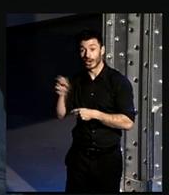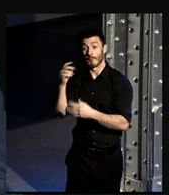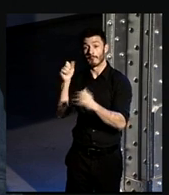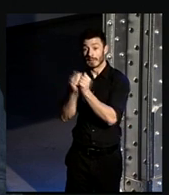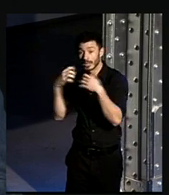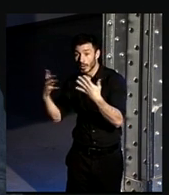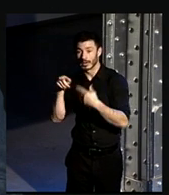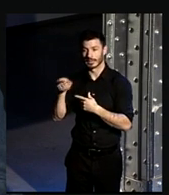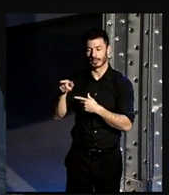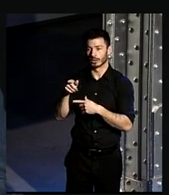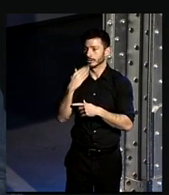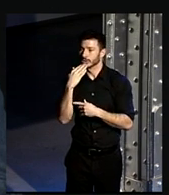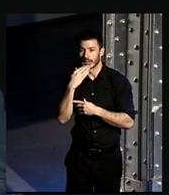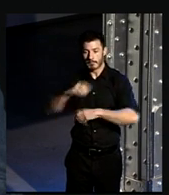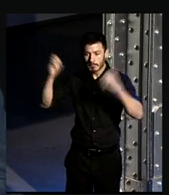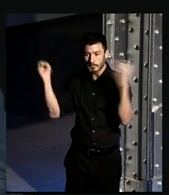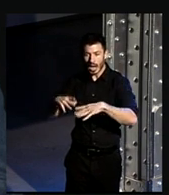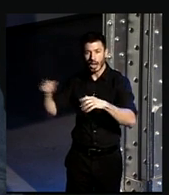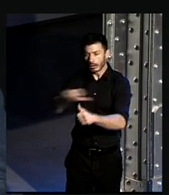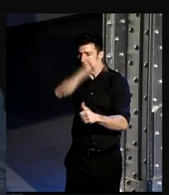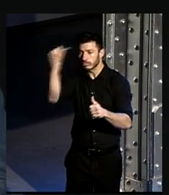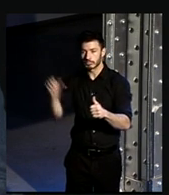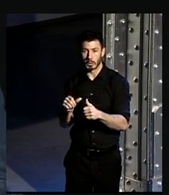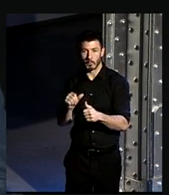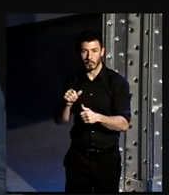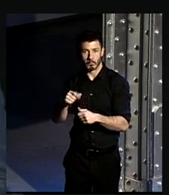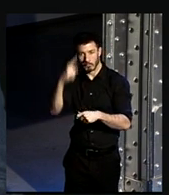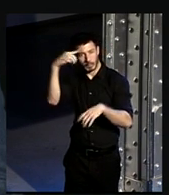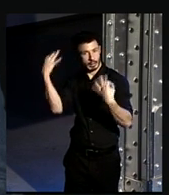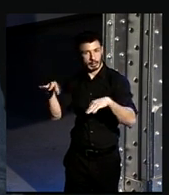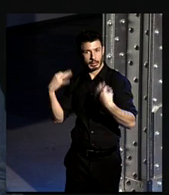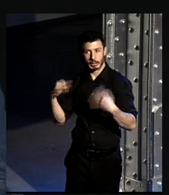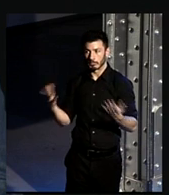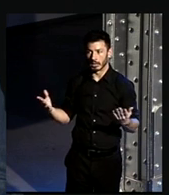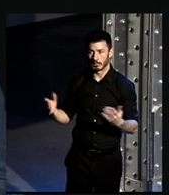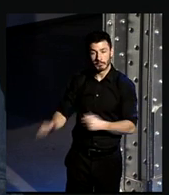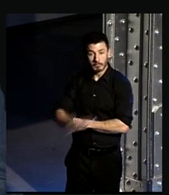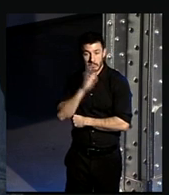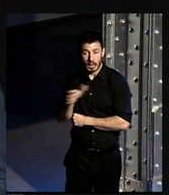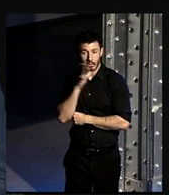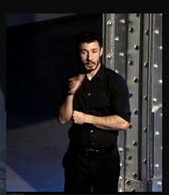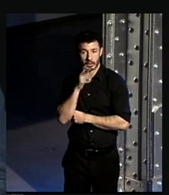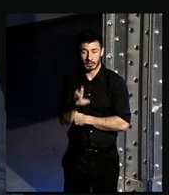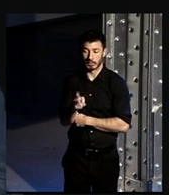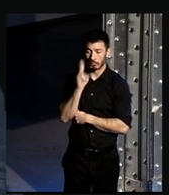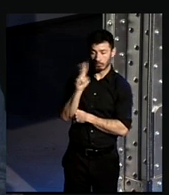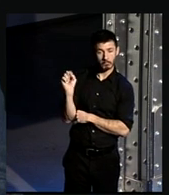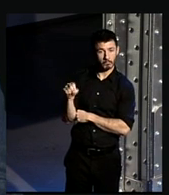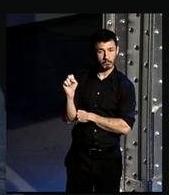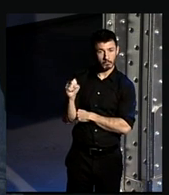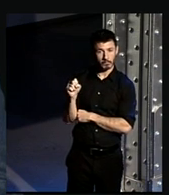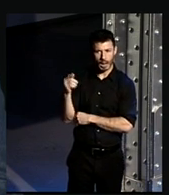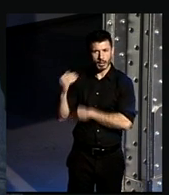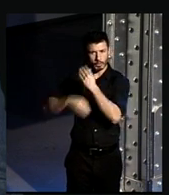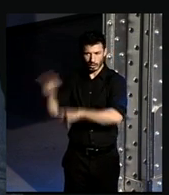un espectáculo de magia continua, sin que parezcan darse cuenta de ello. Hastiados de las maravillas, permanecen indiferentes ante lo que el progreso les aporta cada